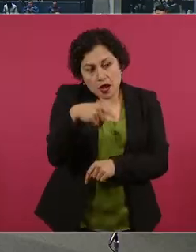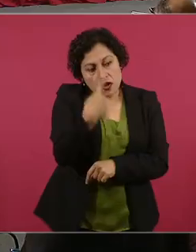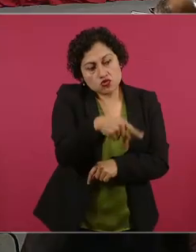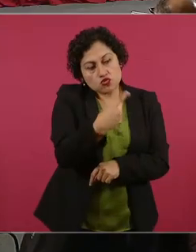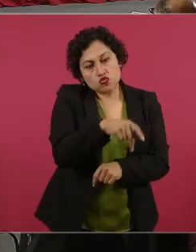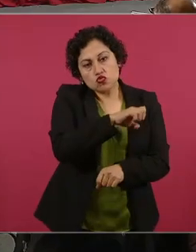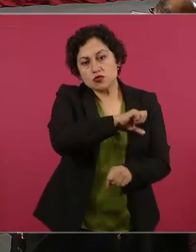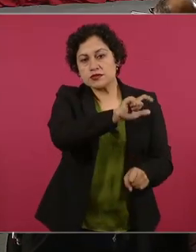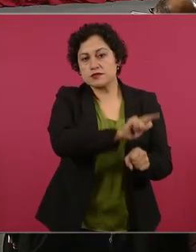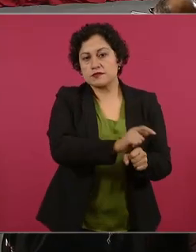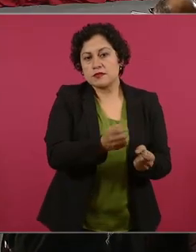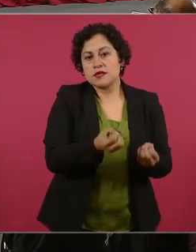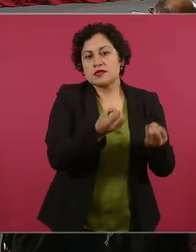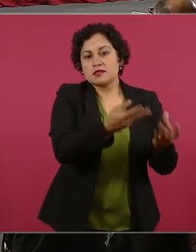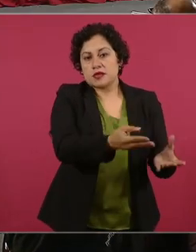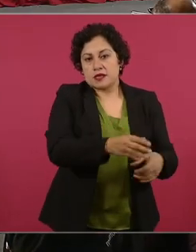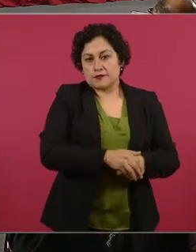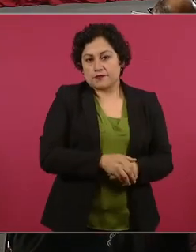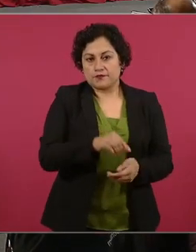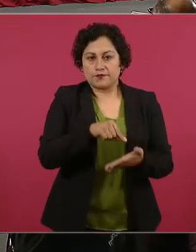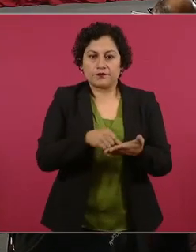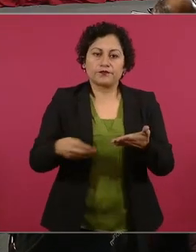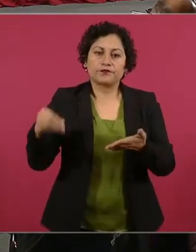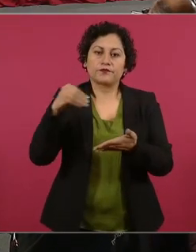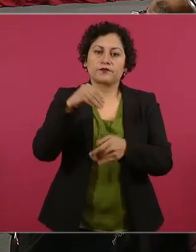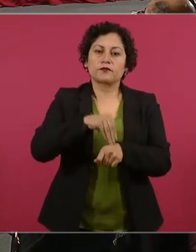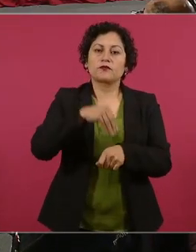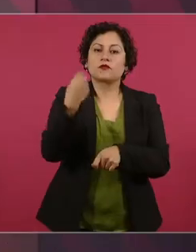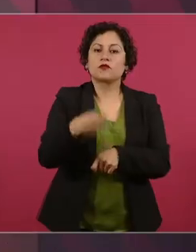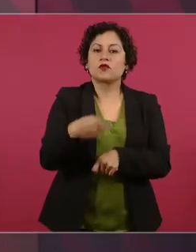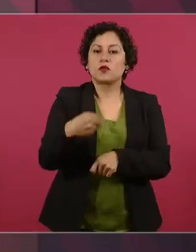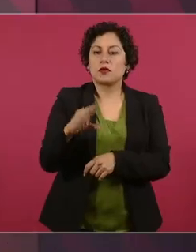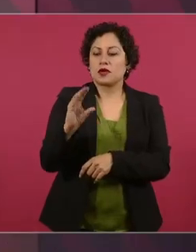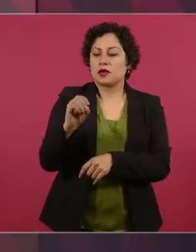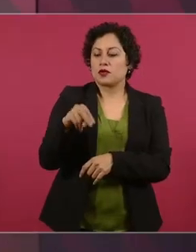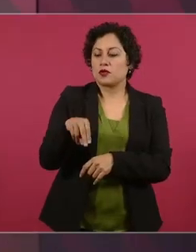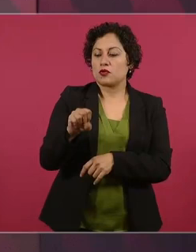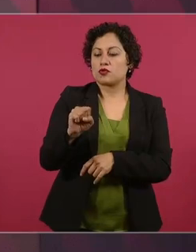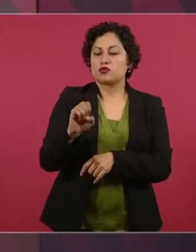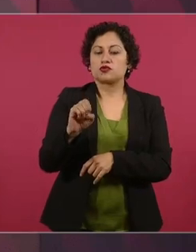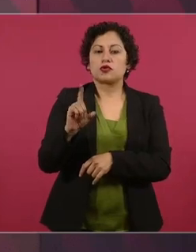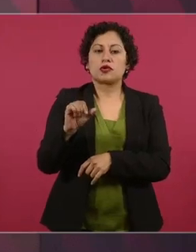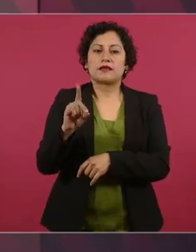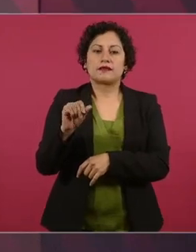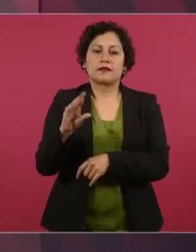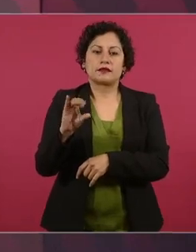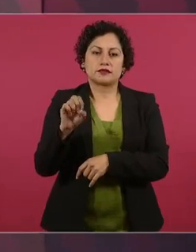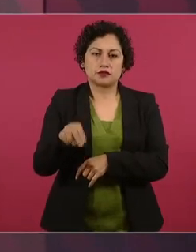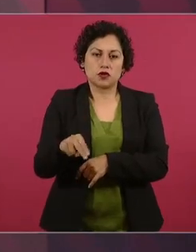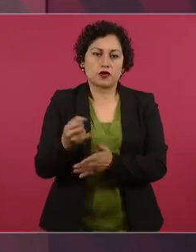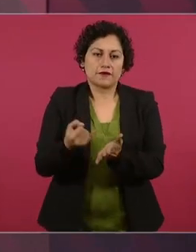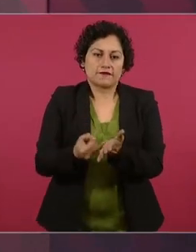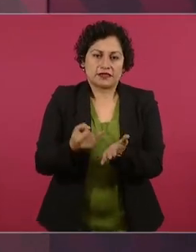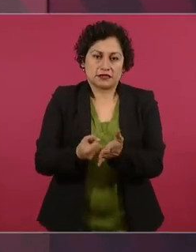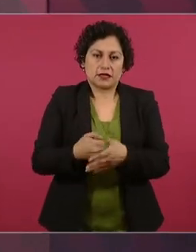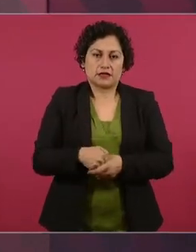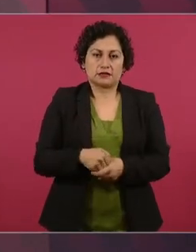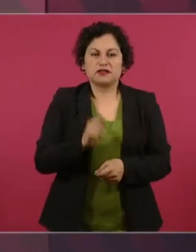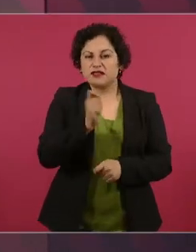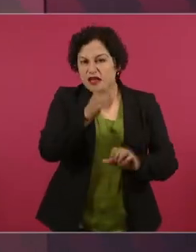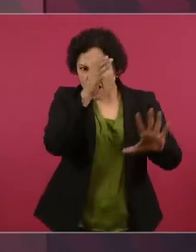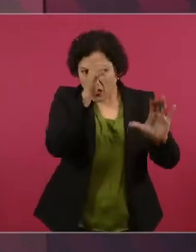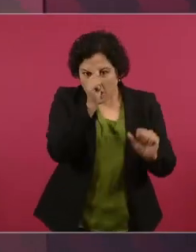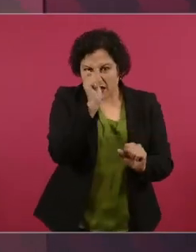se llama de consolidación fiscal. en donde no pagaban impuestos